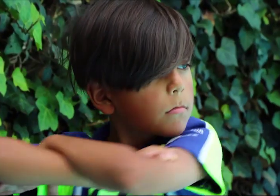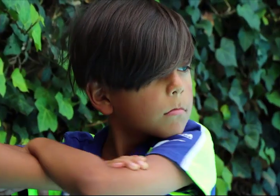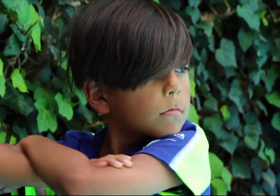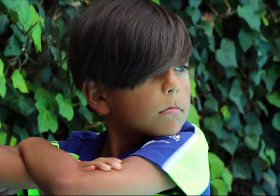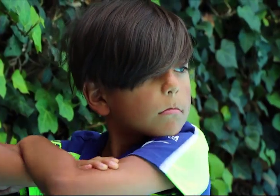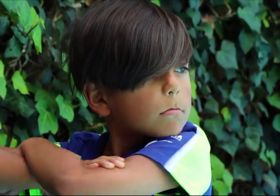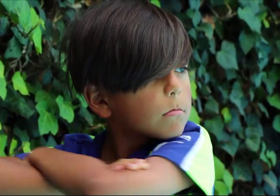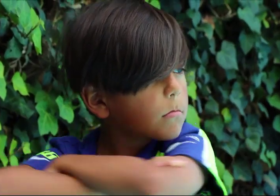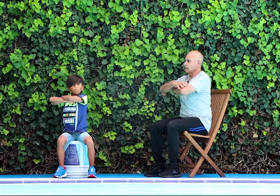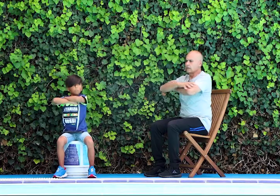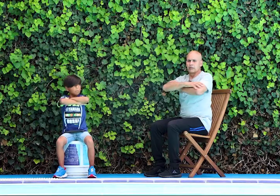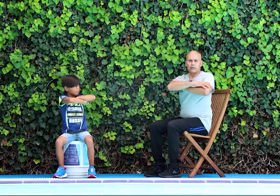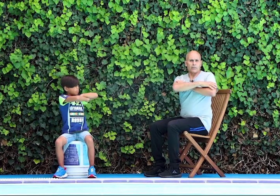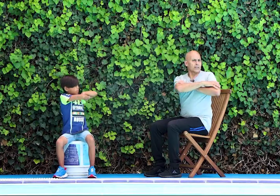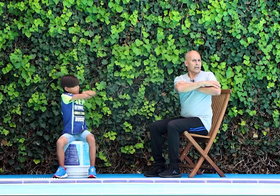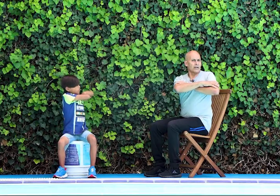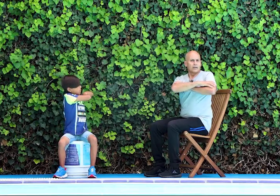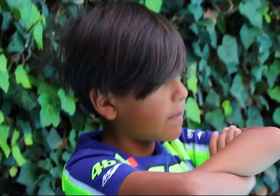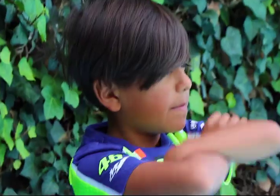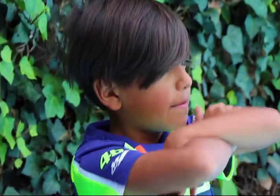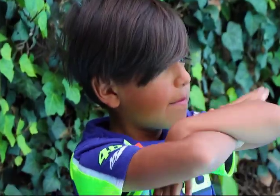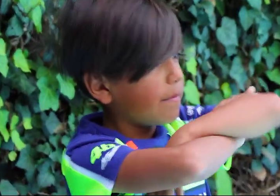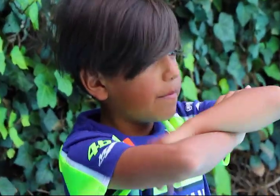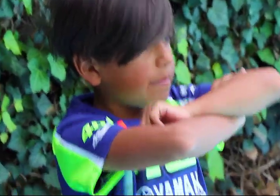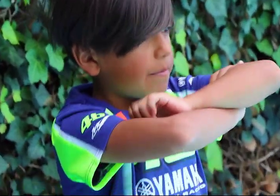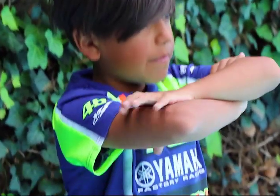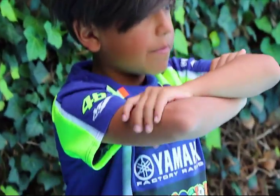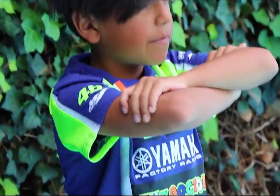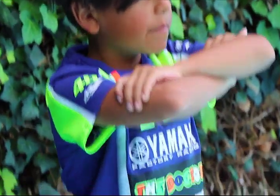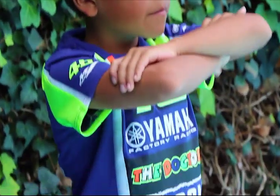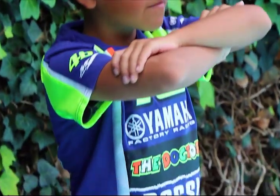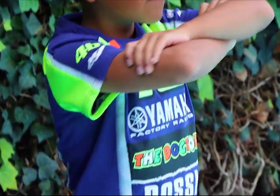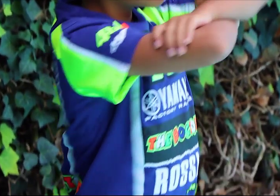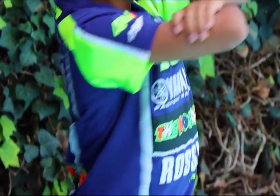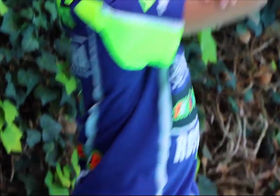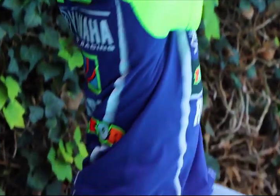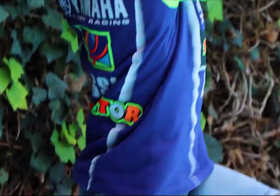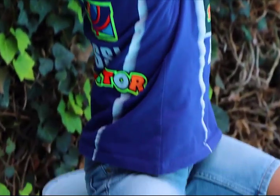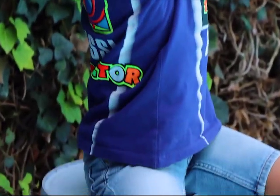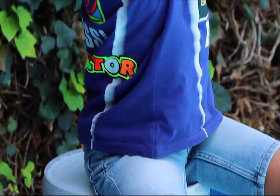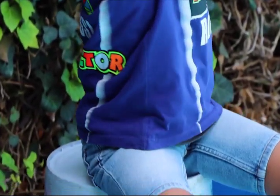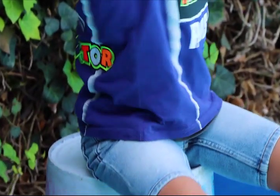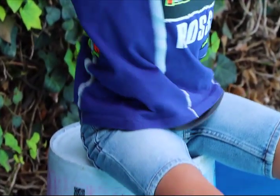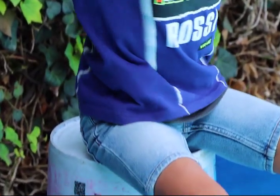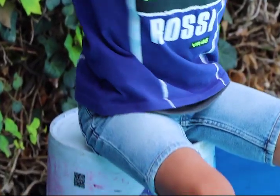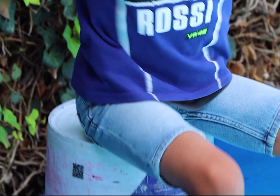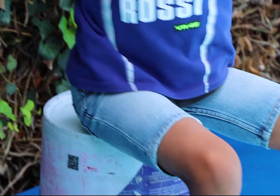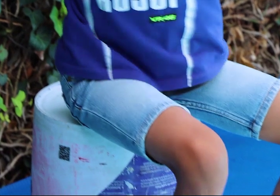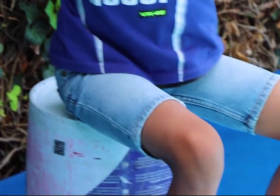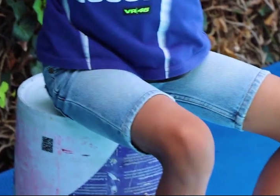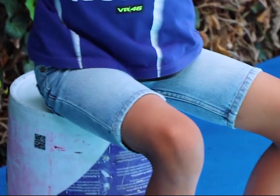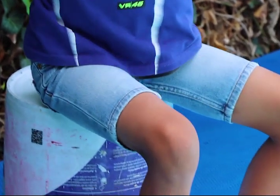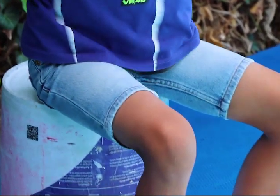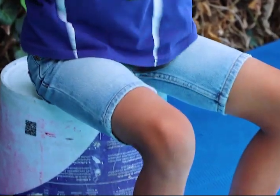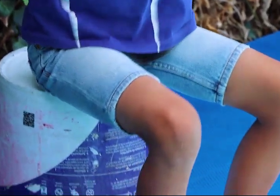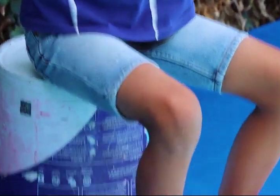acompañamos nuestro torso con la cabeza y hacemos rotación derecha,